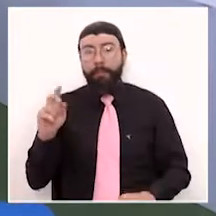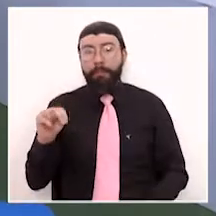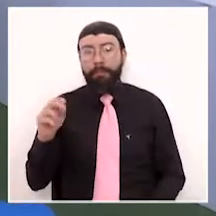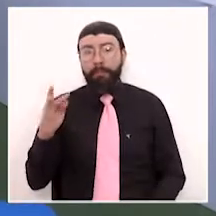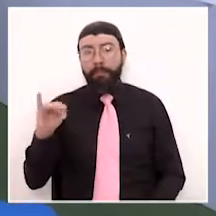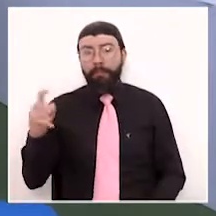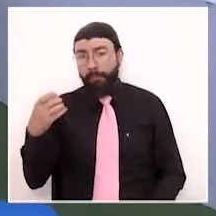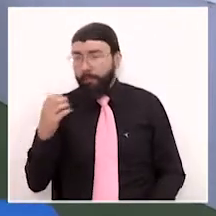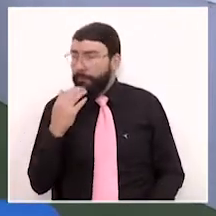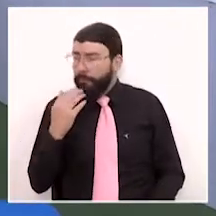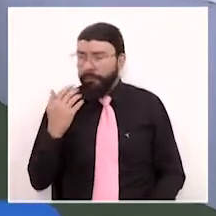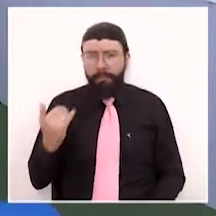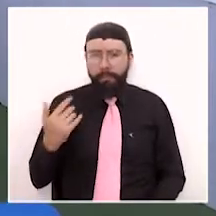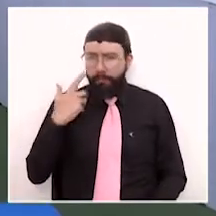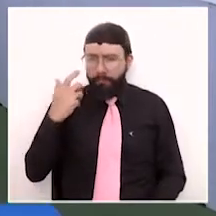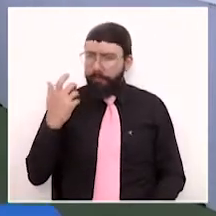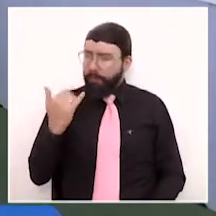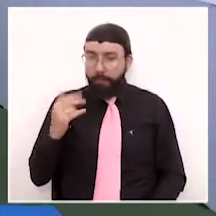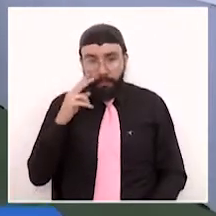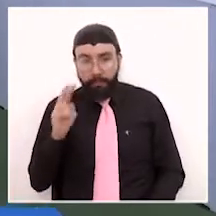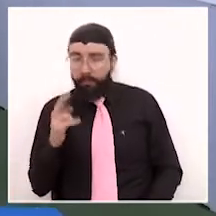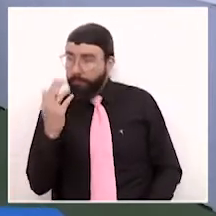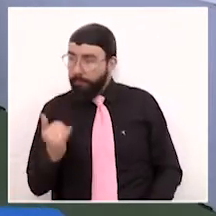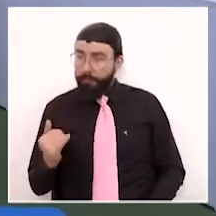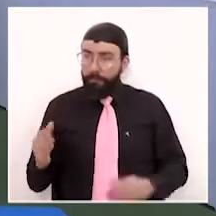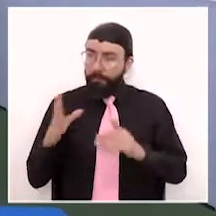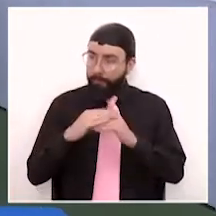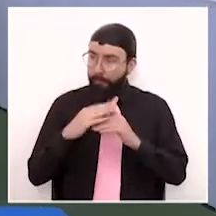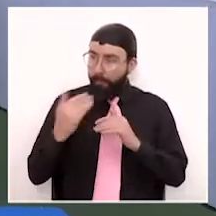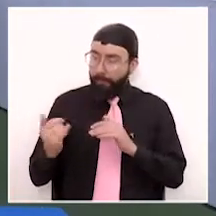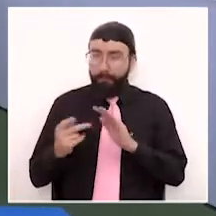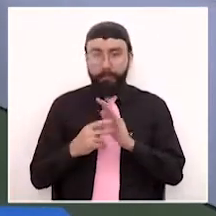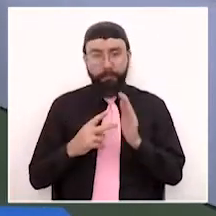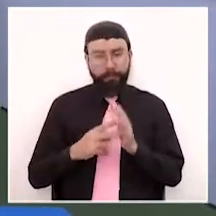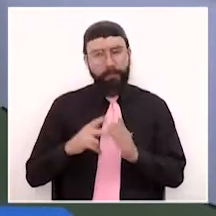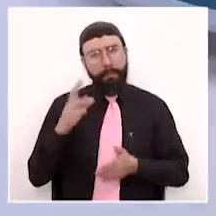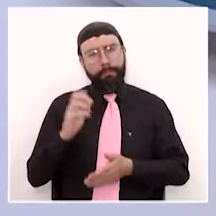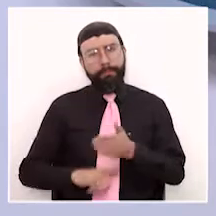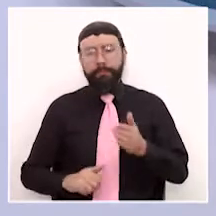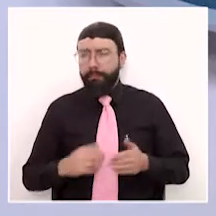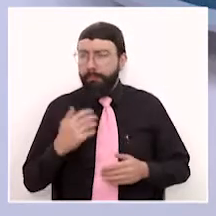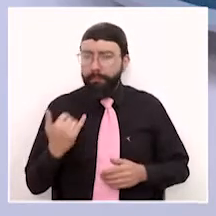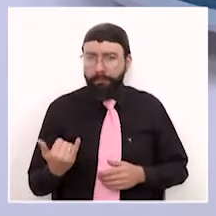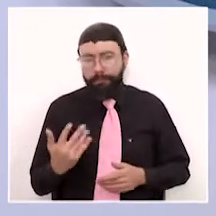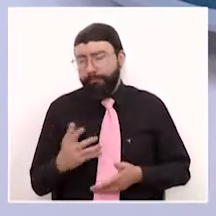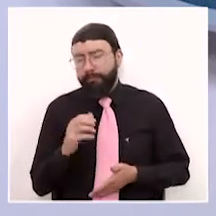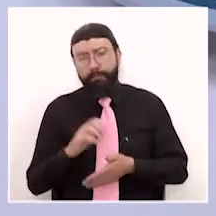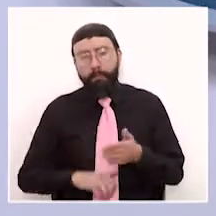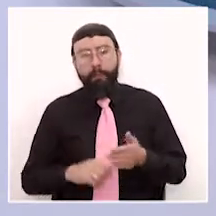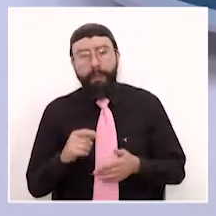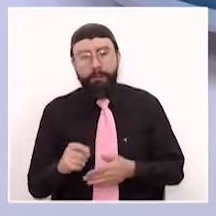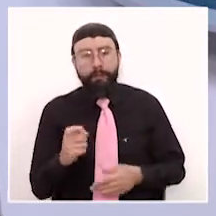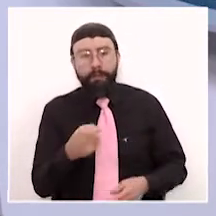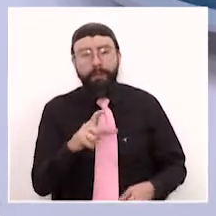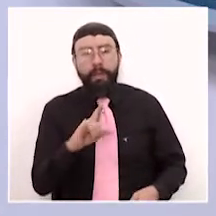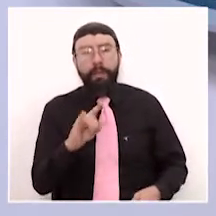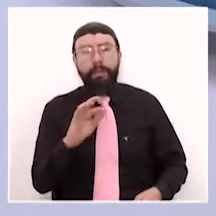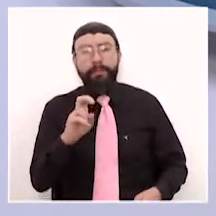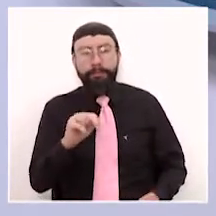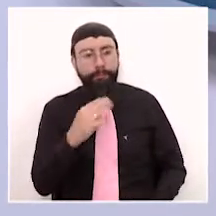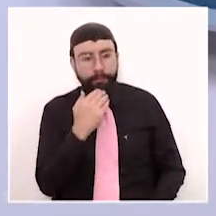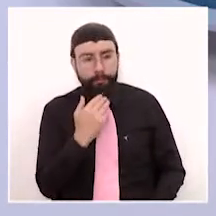entre más compacto veamos un pan, eso significa que tiene menos gluten. Es un pan que, como el gluten nos ayuda a